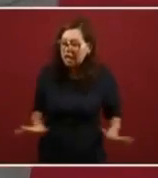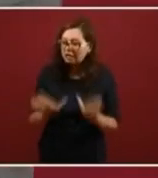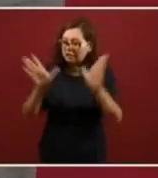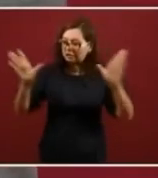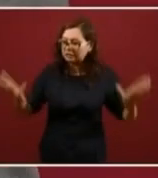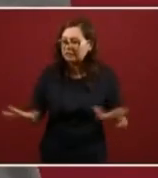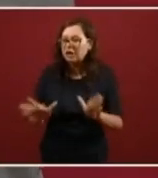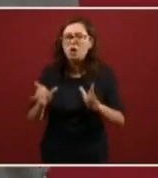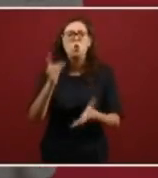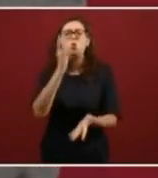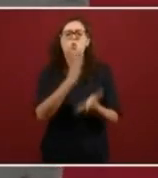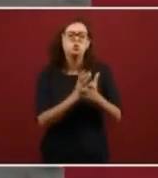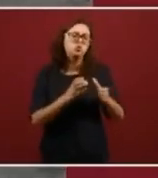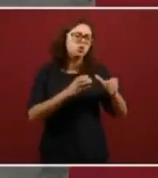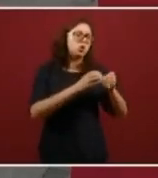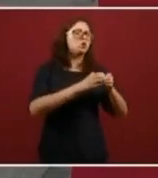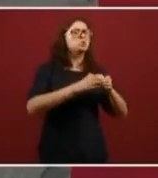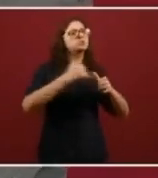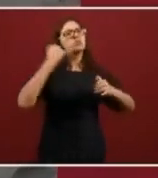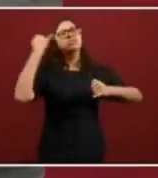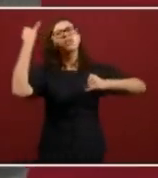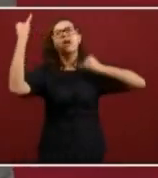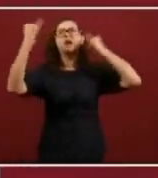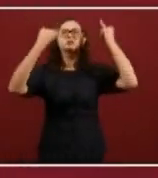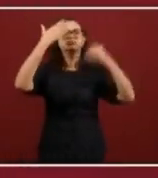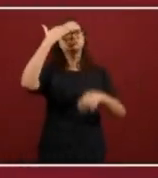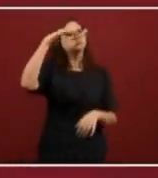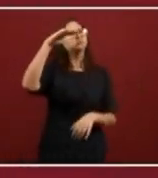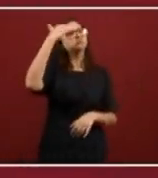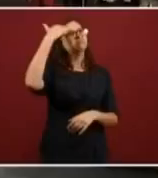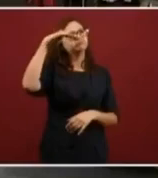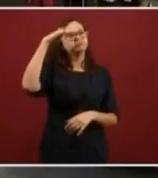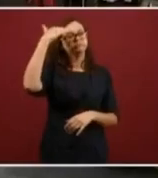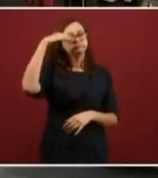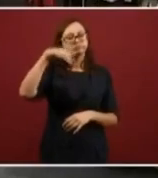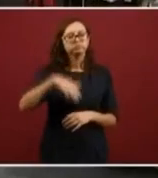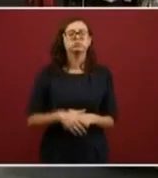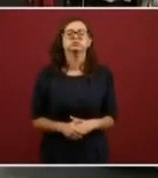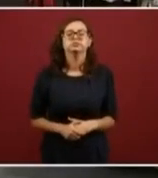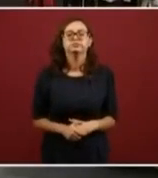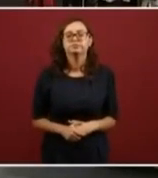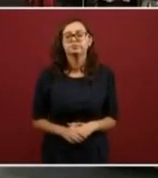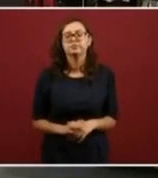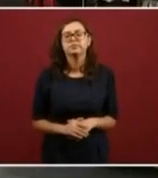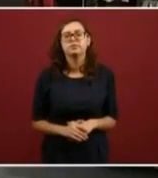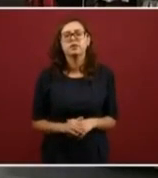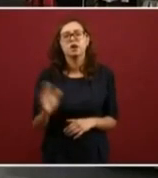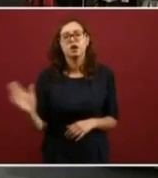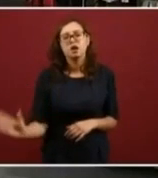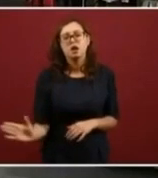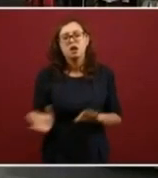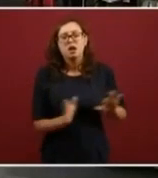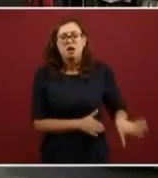la especulación. Otra queja que tienen los cafetaleros, perdón, es el